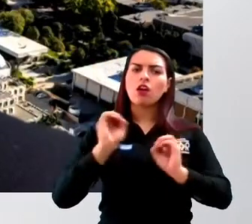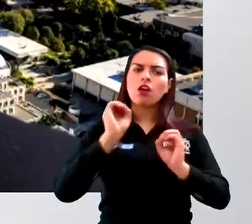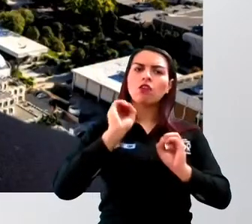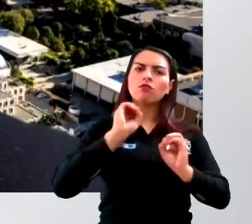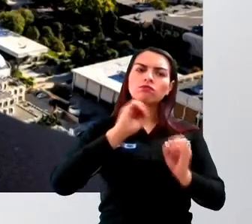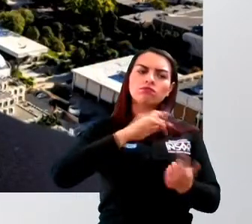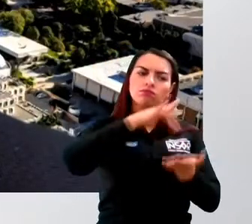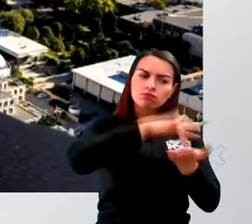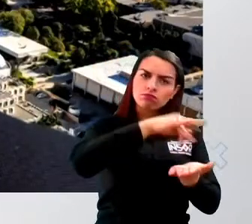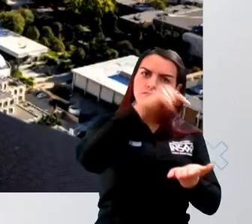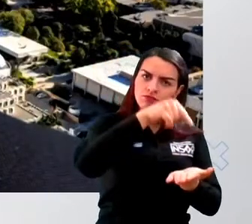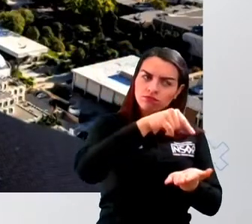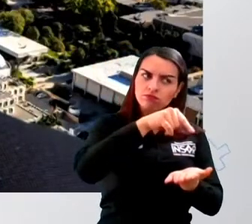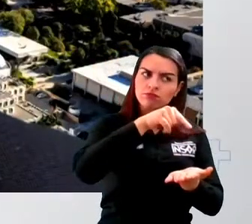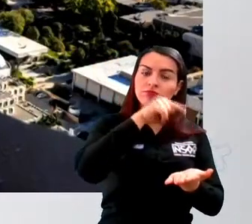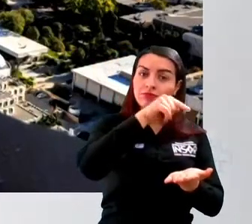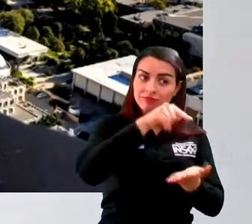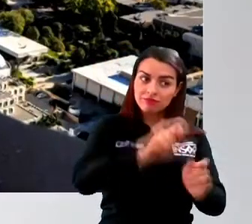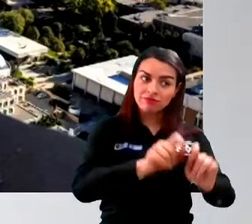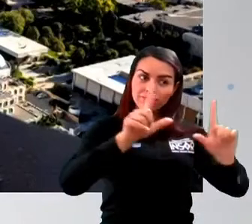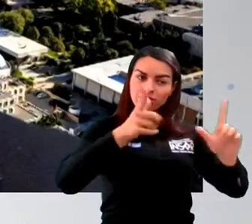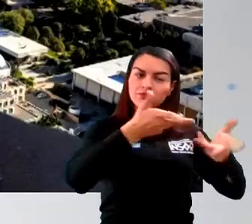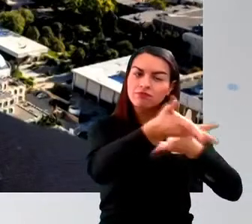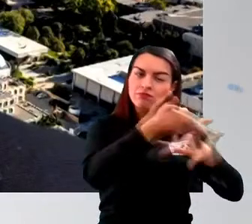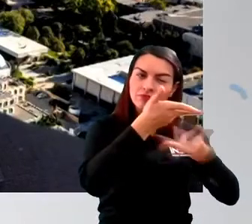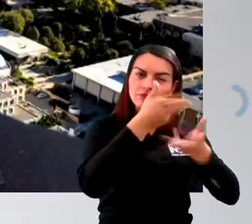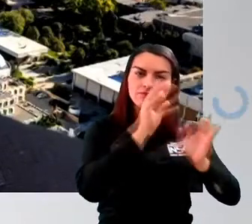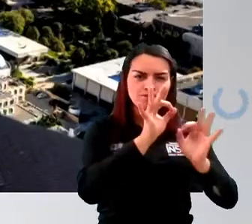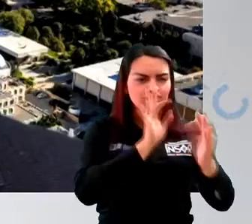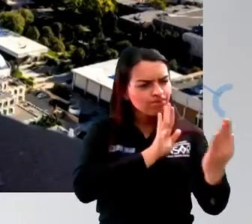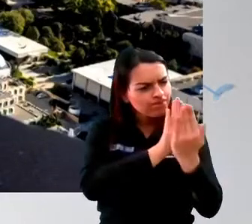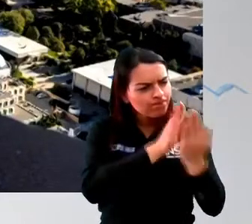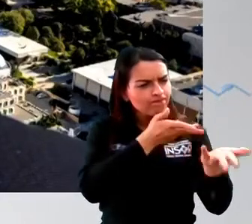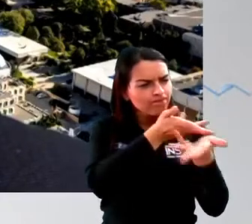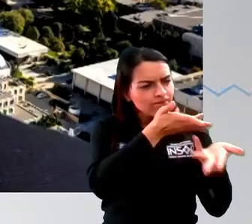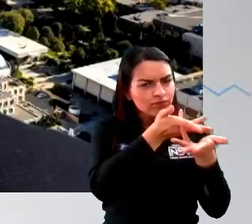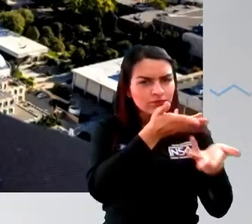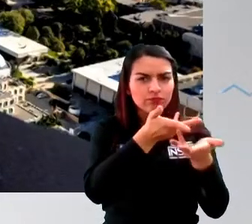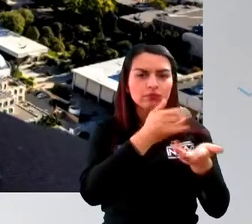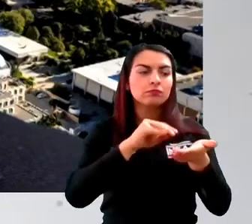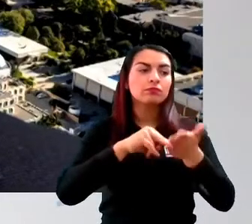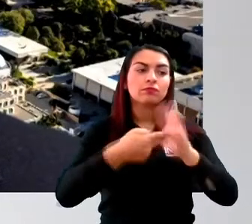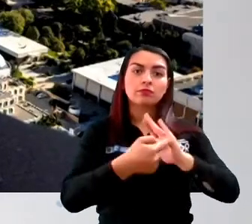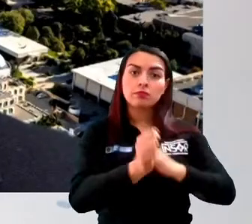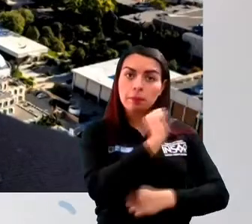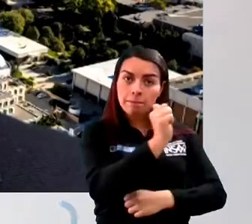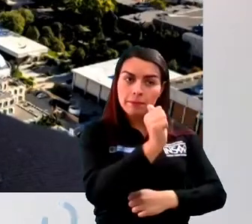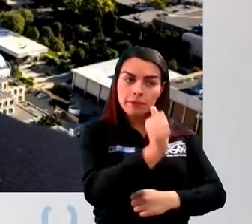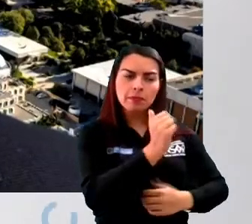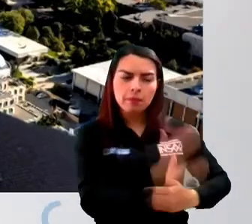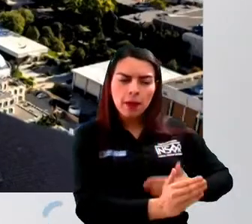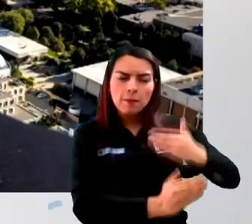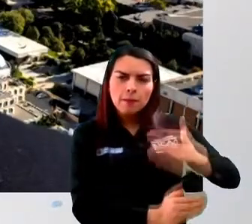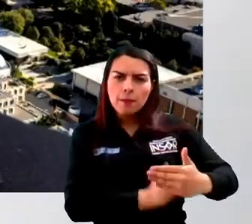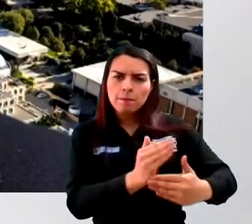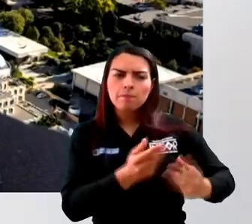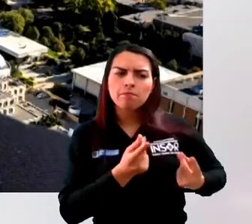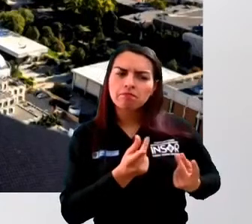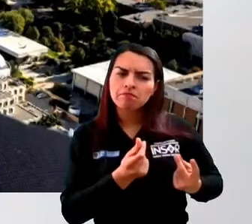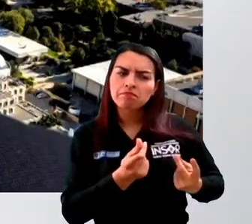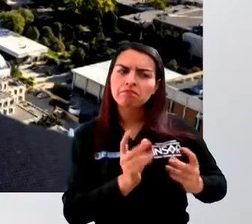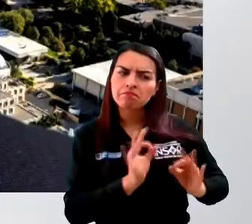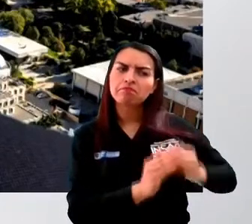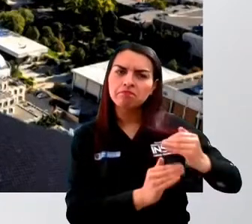están recibiendo una retroalimentación más personal y los estudiantes están trabajando en su propio paso o ritmo, podemos